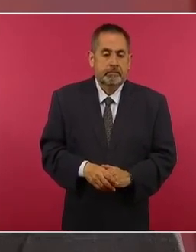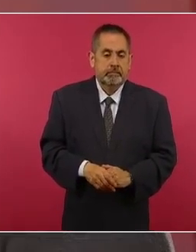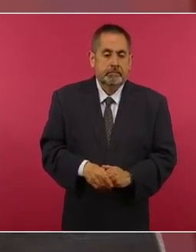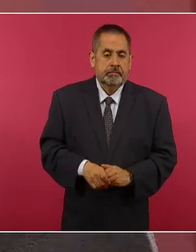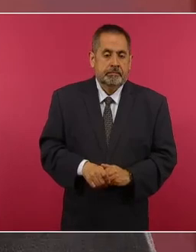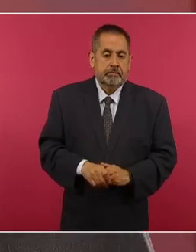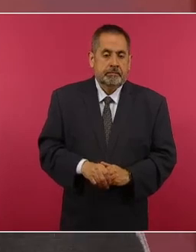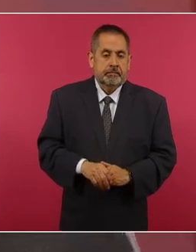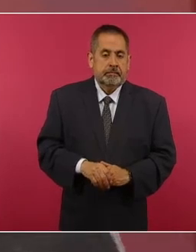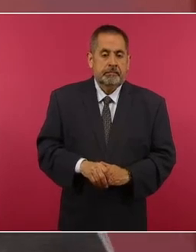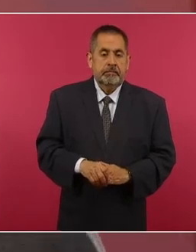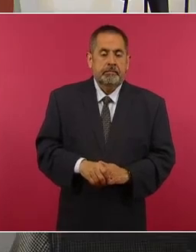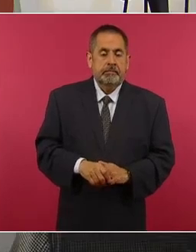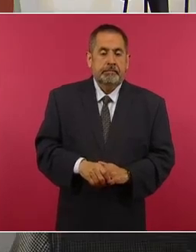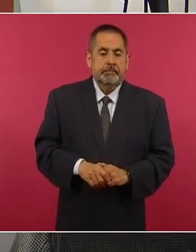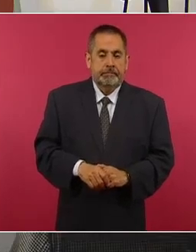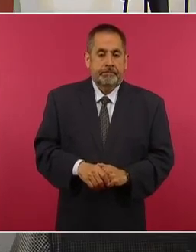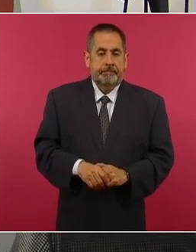El